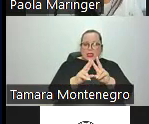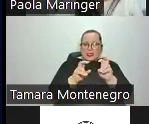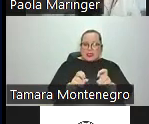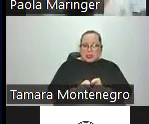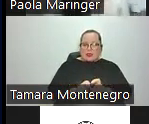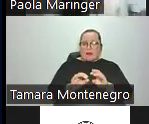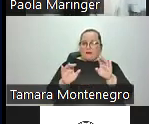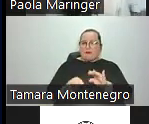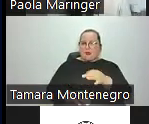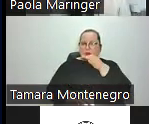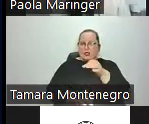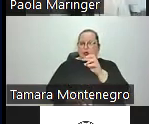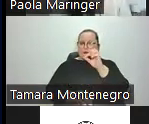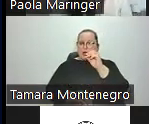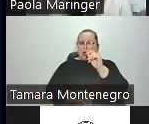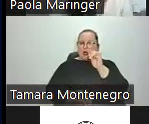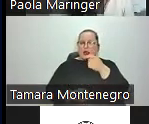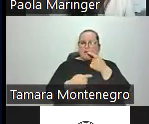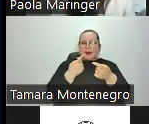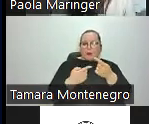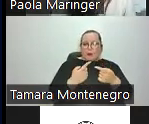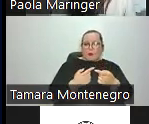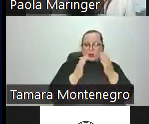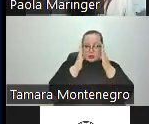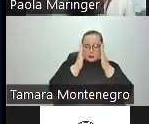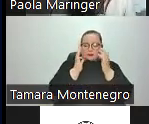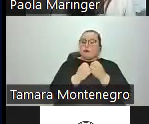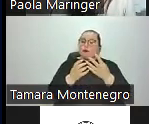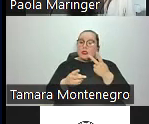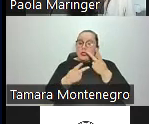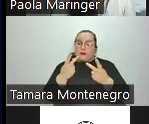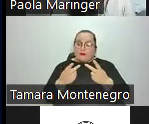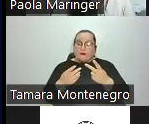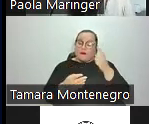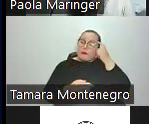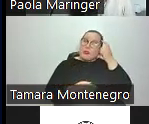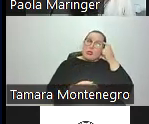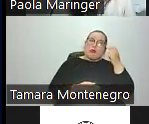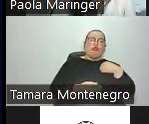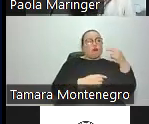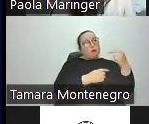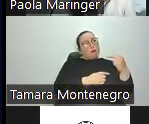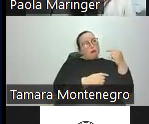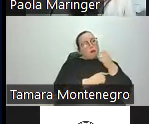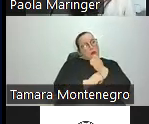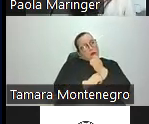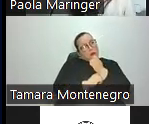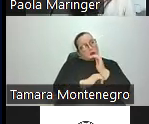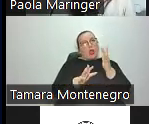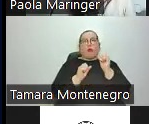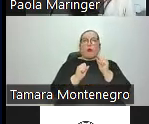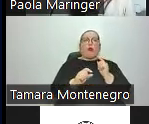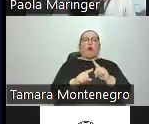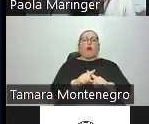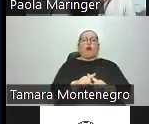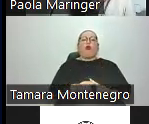rato, Paola, el tema de preguntar. Porque muchas veces nos quedamos con nuestra propia mirada y podríamos ir y comparar esta